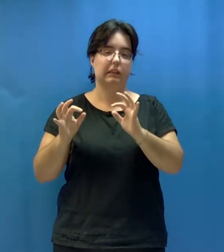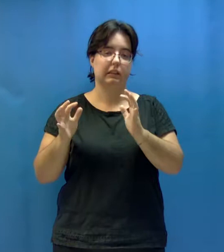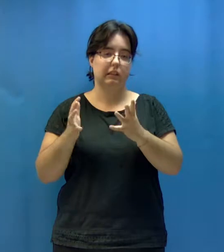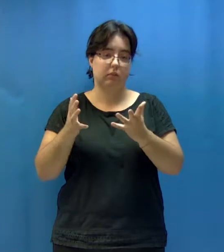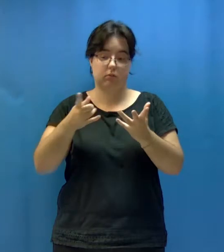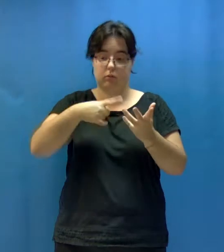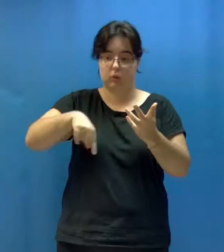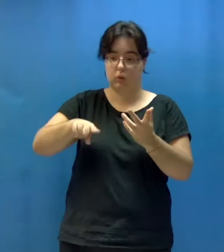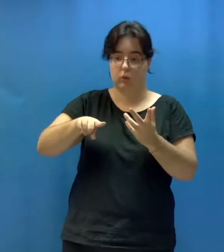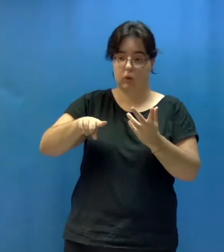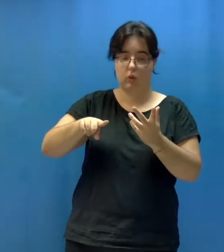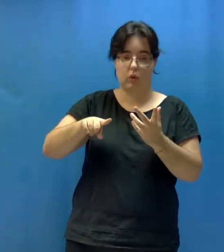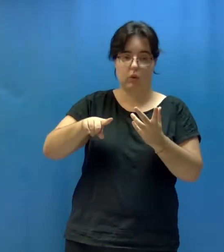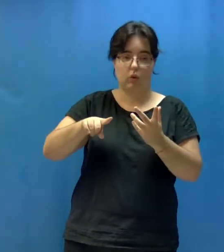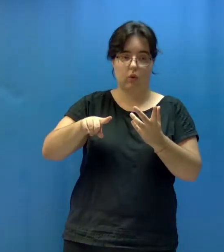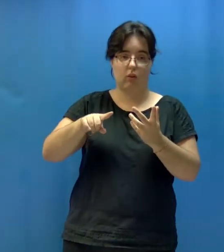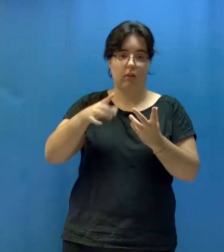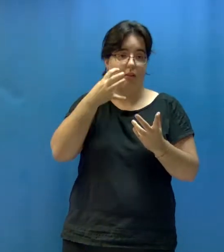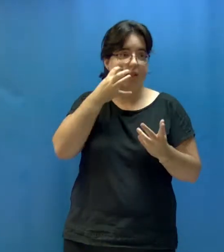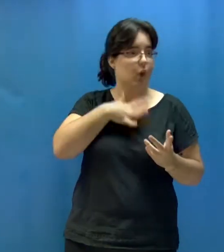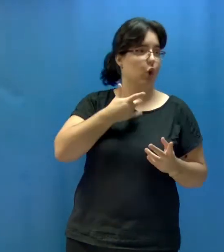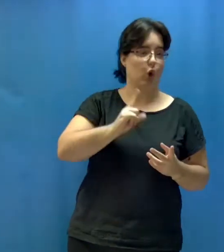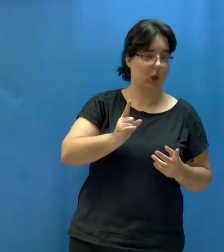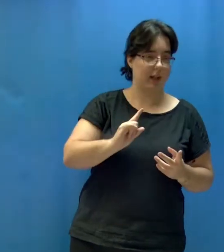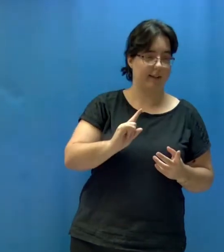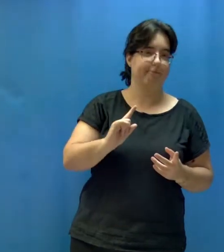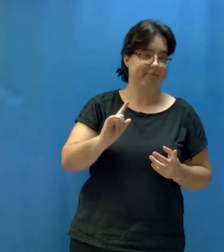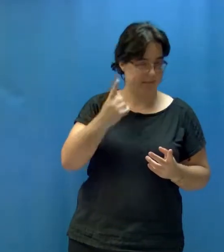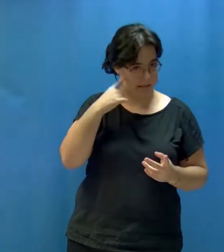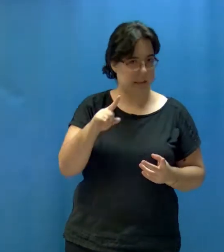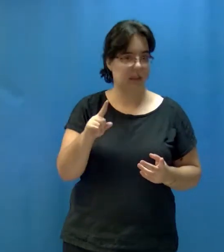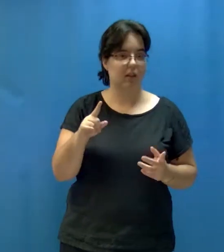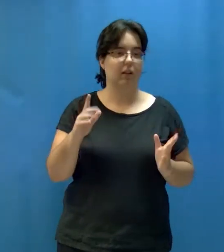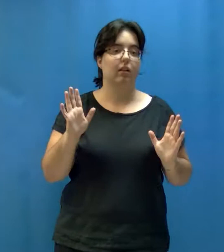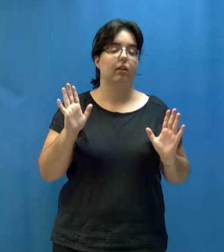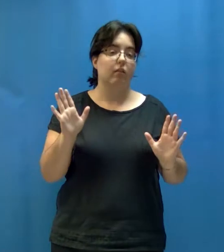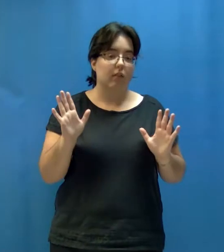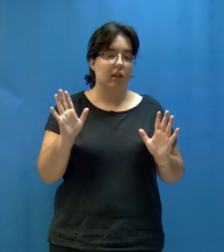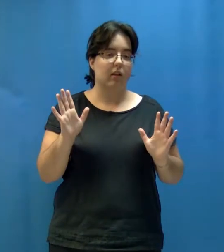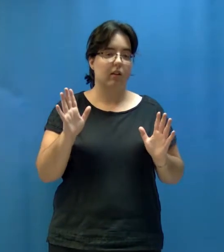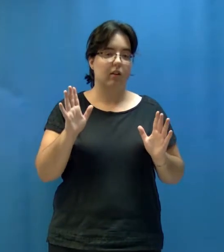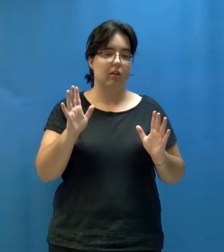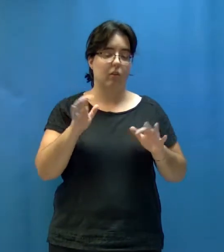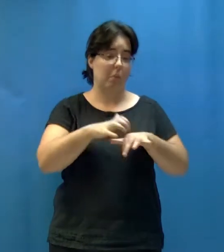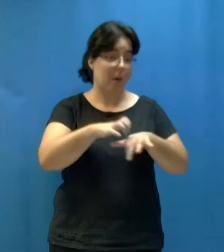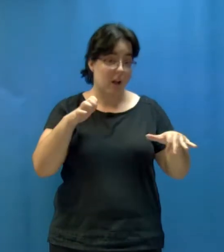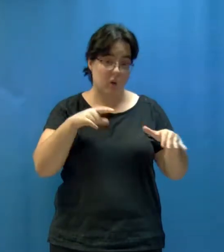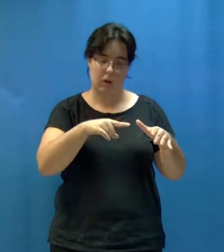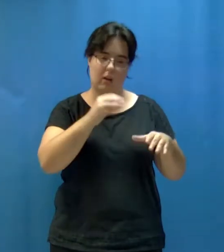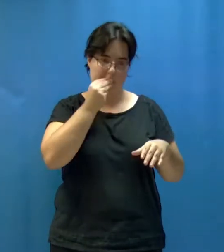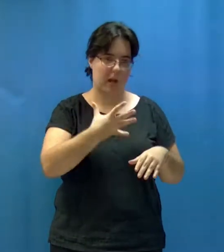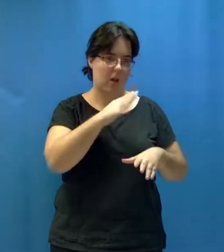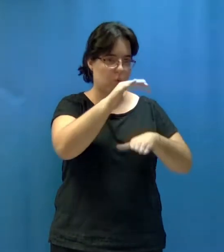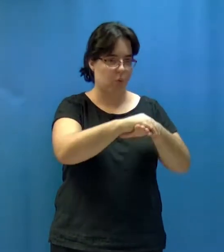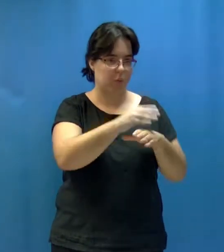nosotros nos habíamos autoimpuesto esa exigencia, pero insisto en que la mayor parte de los casos, la inmensa mayoría